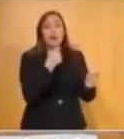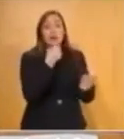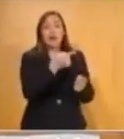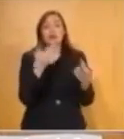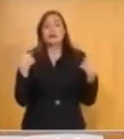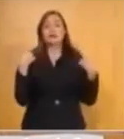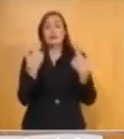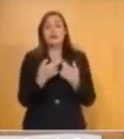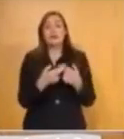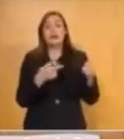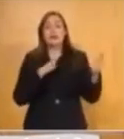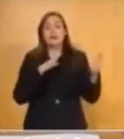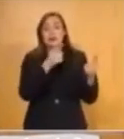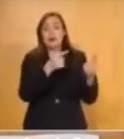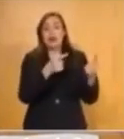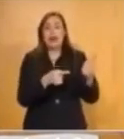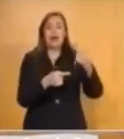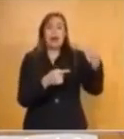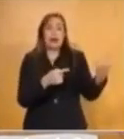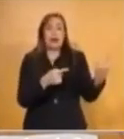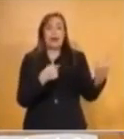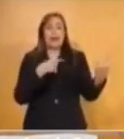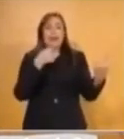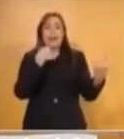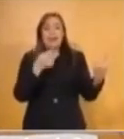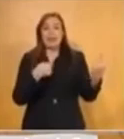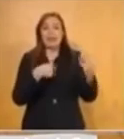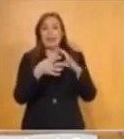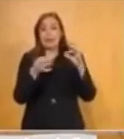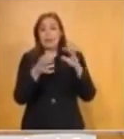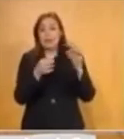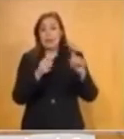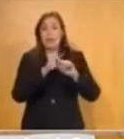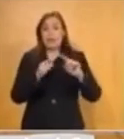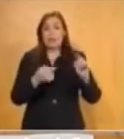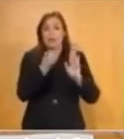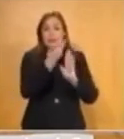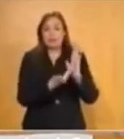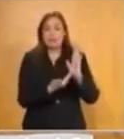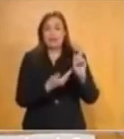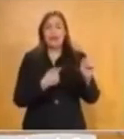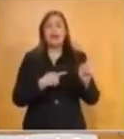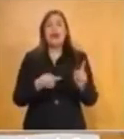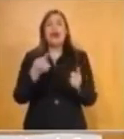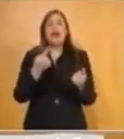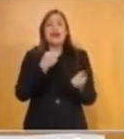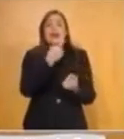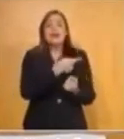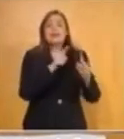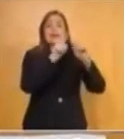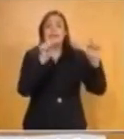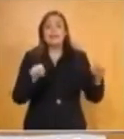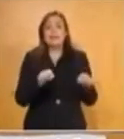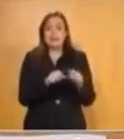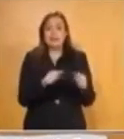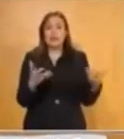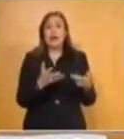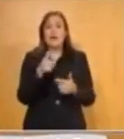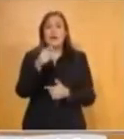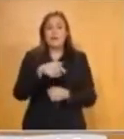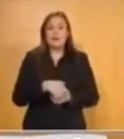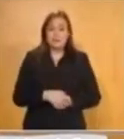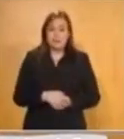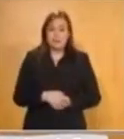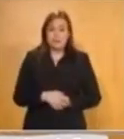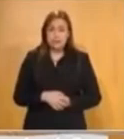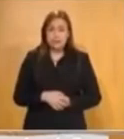entonces por favor realiza esta actividad. Es muy sencilla y va a ser muy interesante para ti. ¿Qué es lo que dice en la pantalla? ¿Qué es lo que tú vas a realizar? Puedes